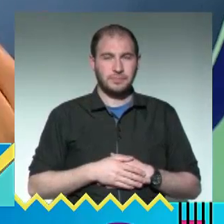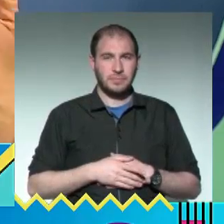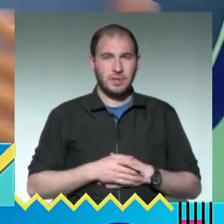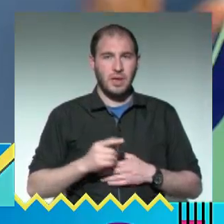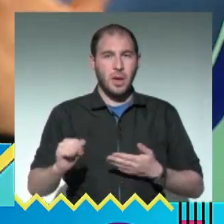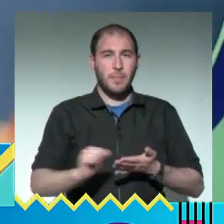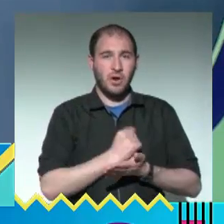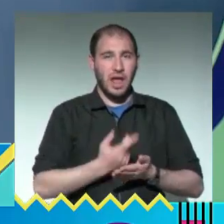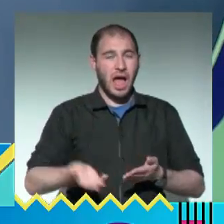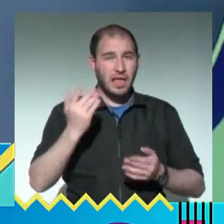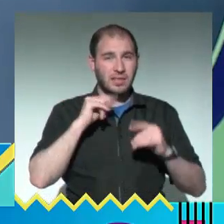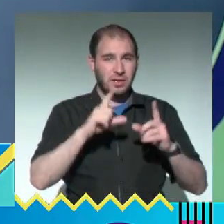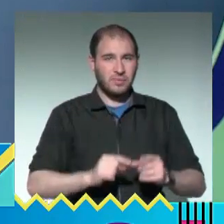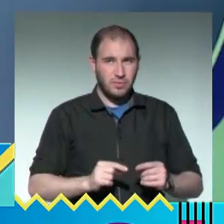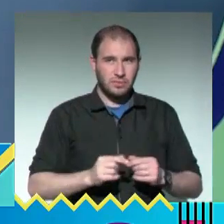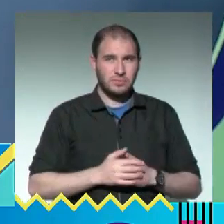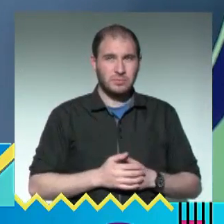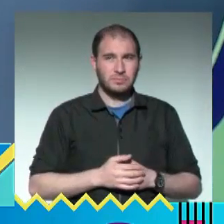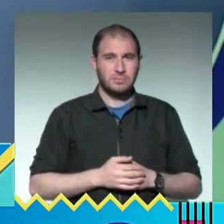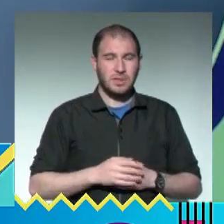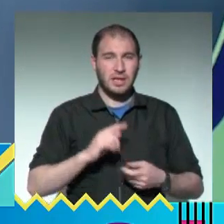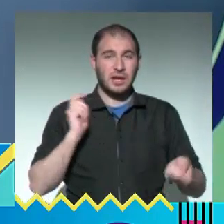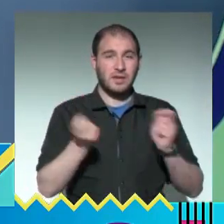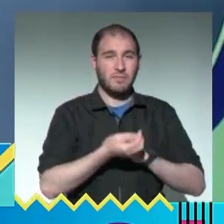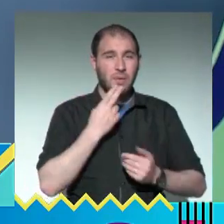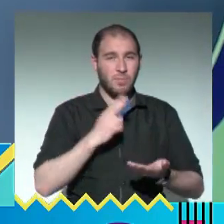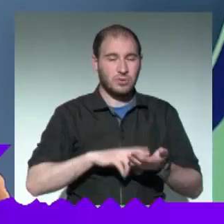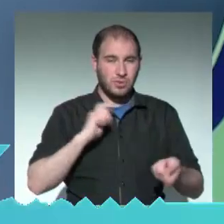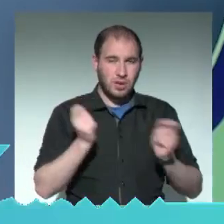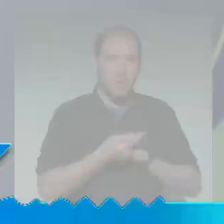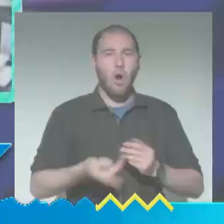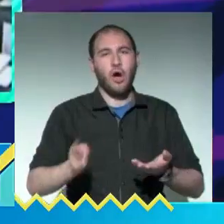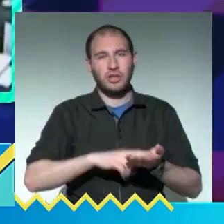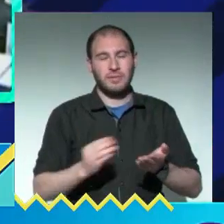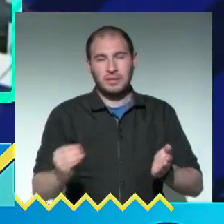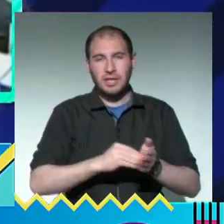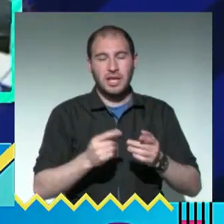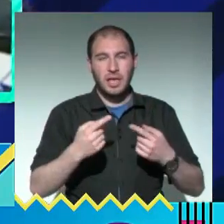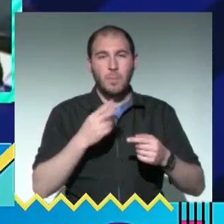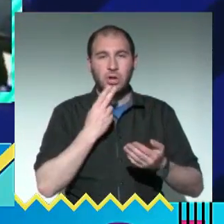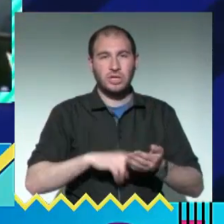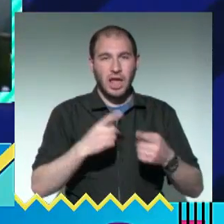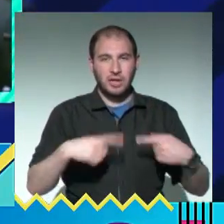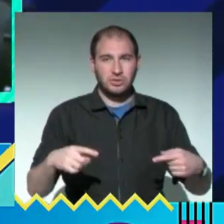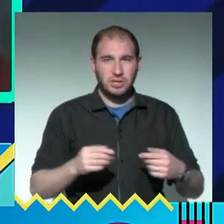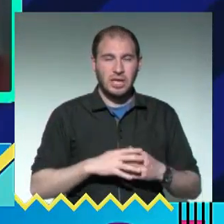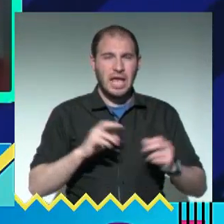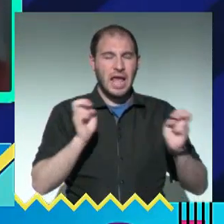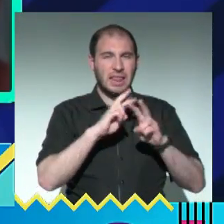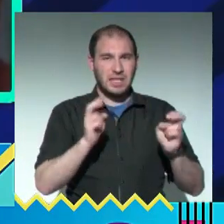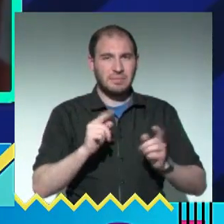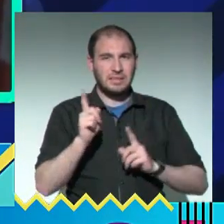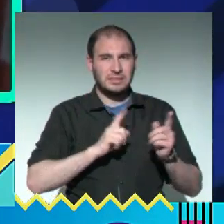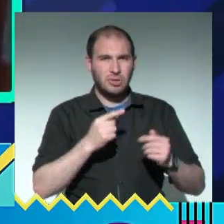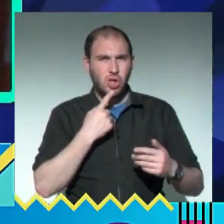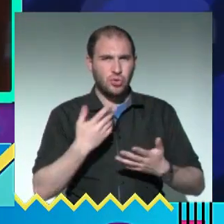había eliminado, se había reducido drásticamente en la reforma tributaria y ahora vuelve a aparecer el impuesto a los bienes personales, no con algunos temas que siempre nos